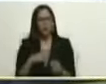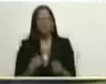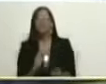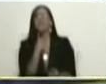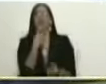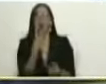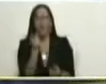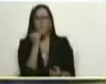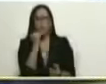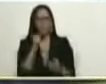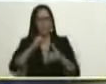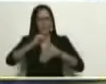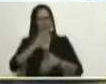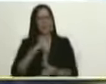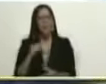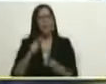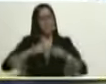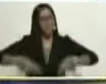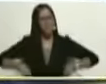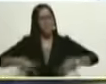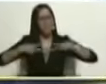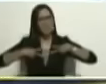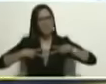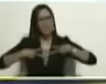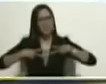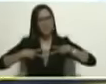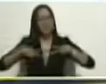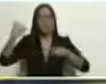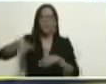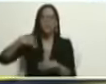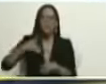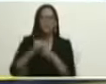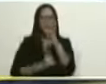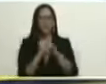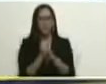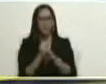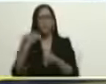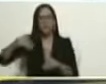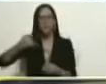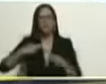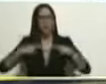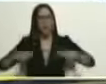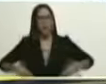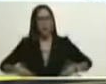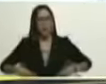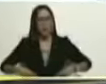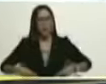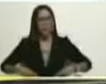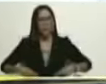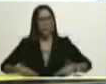América Latina y el Caribe por la vida, por el derecho internacional, por los derechos humanos.